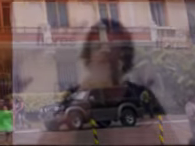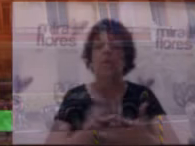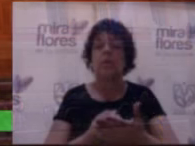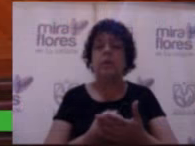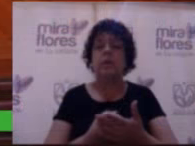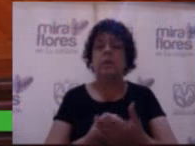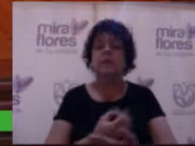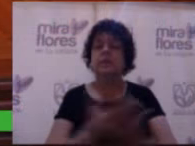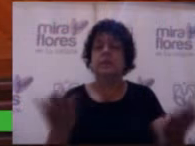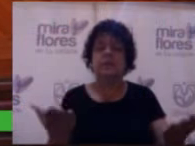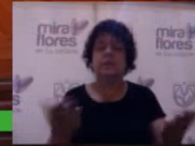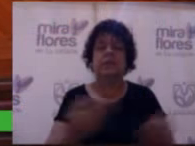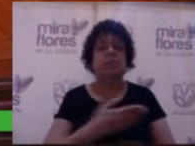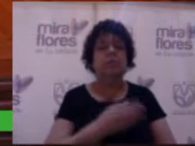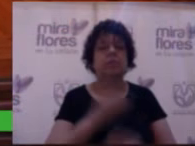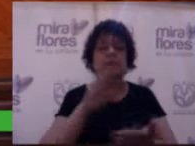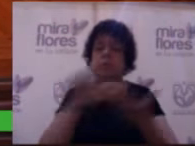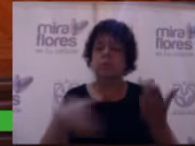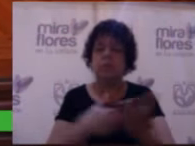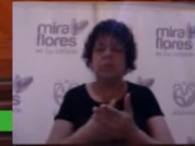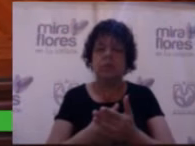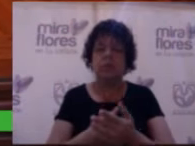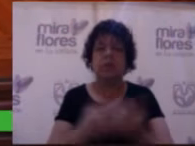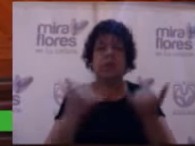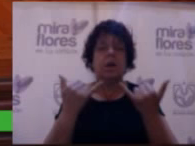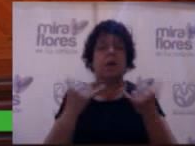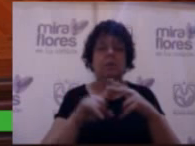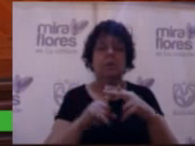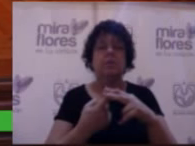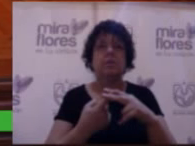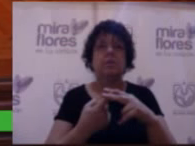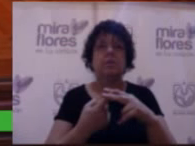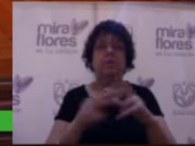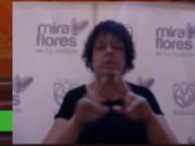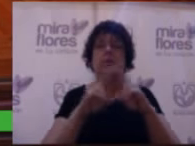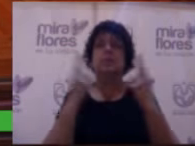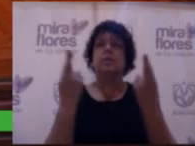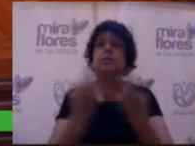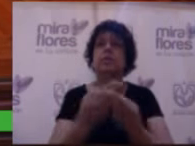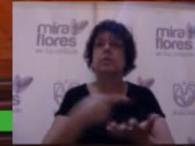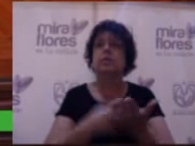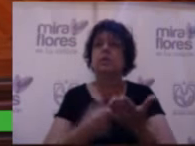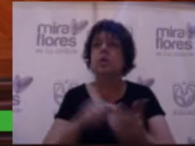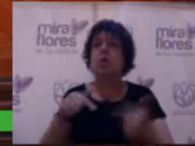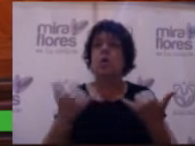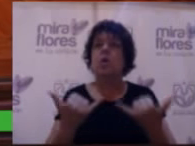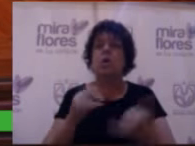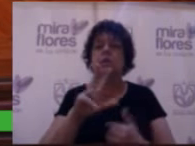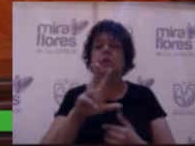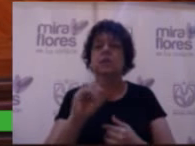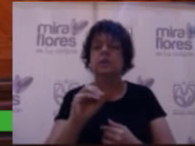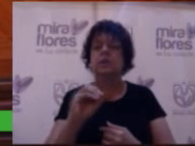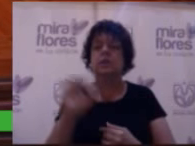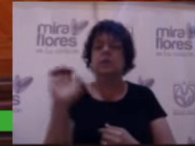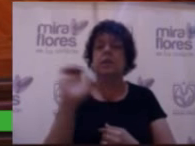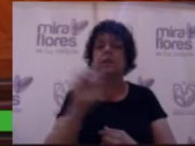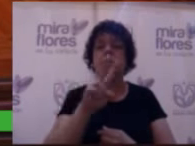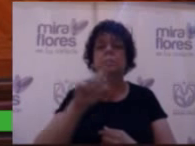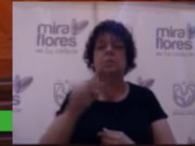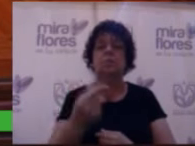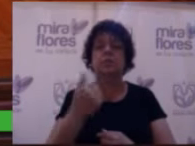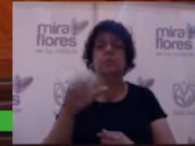Buenos días con todos. Vamos a dar inicio a nuestra sesión de la fecha, hoy día es 30 de enero del año 2018,